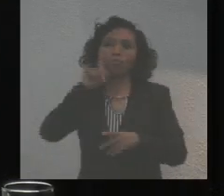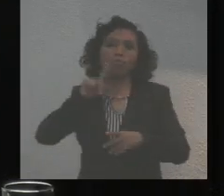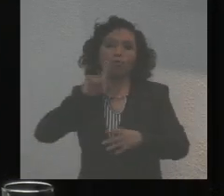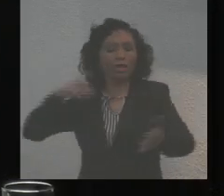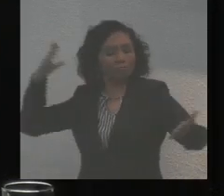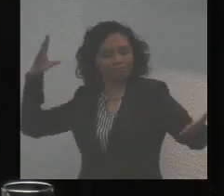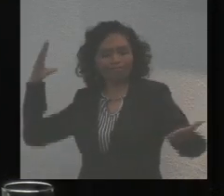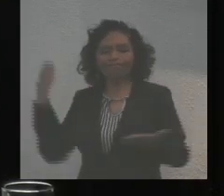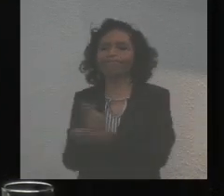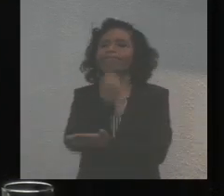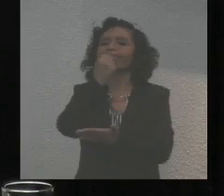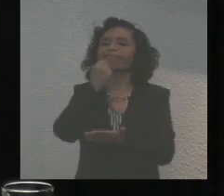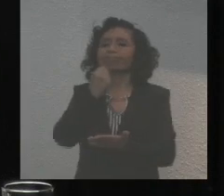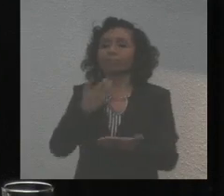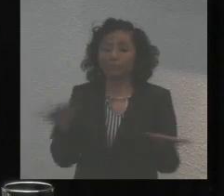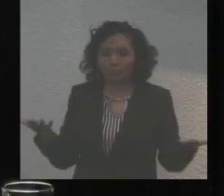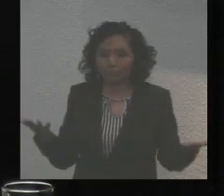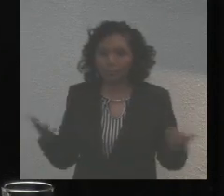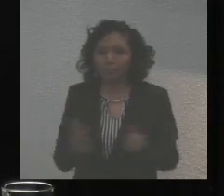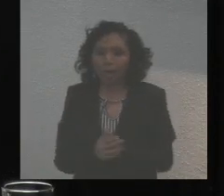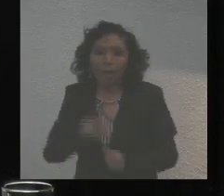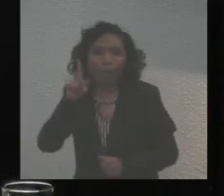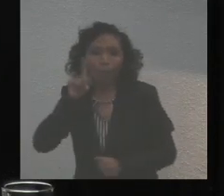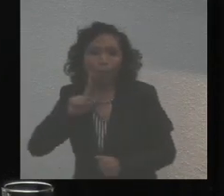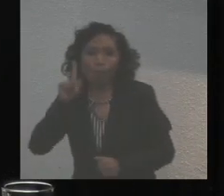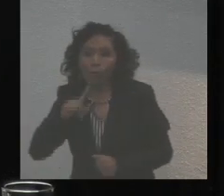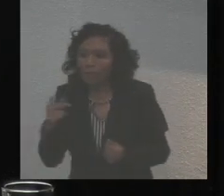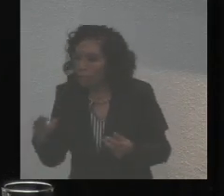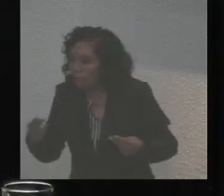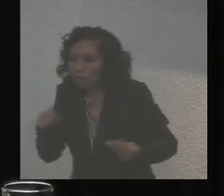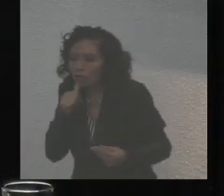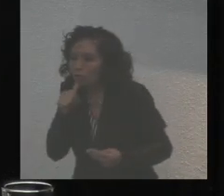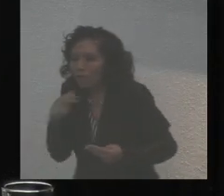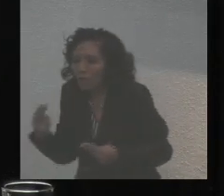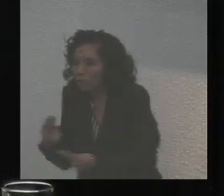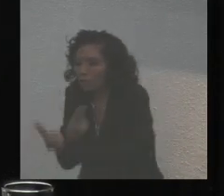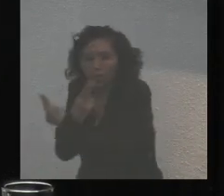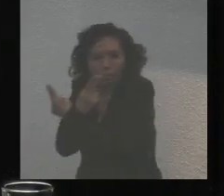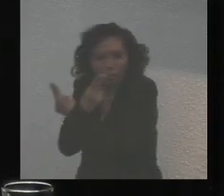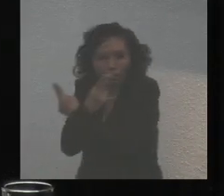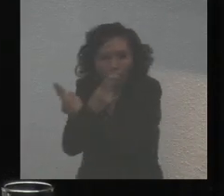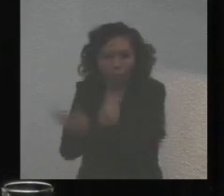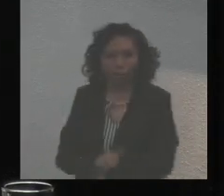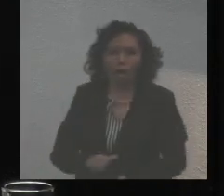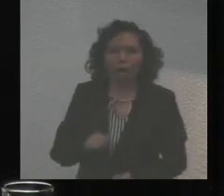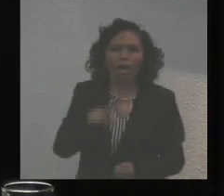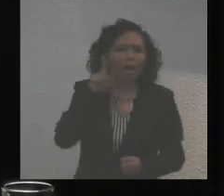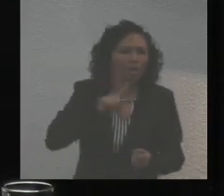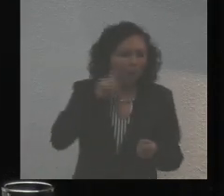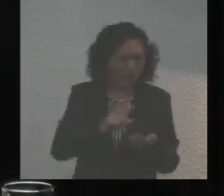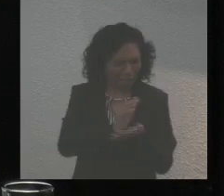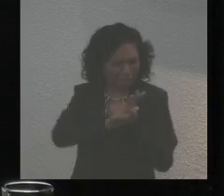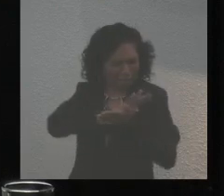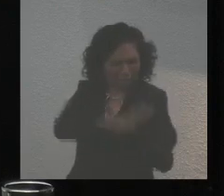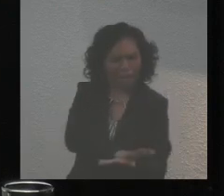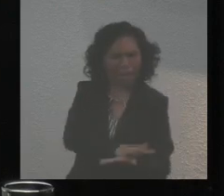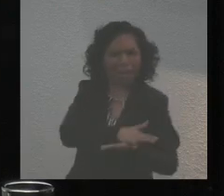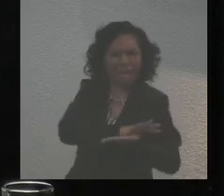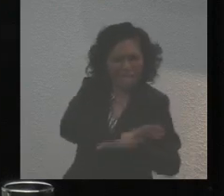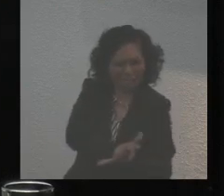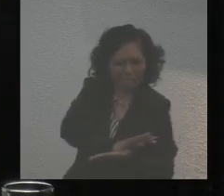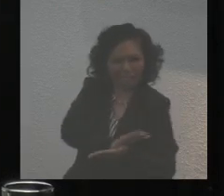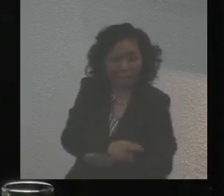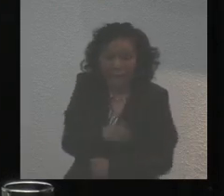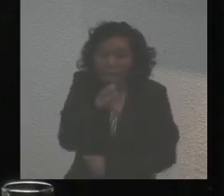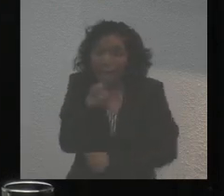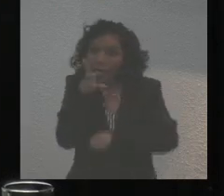día ganaron incluso las mujeres que no han nacido. Ganaron las mujeres que han sido pisoteadas o juzgadas y cosificadas.